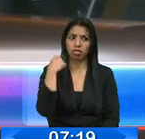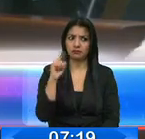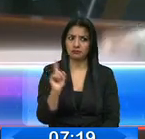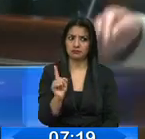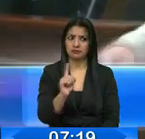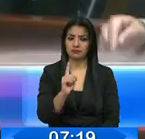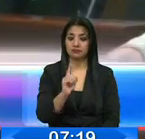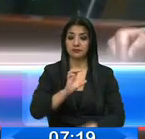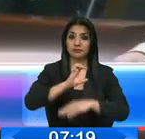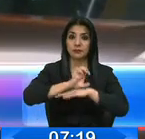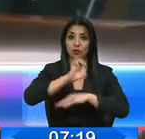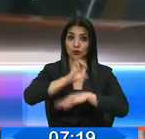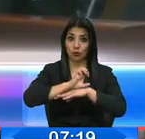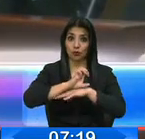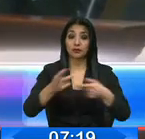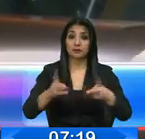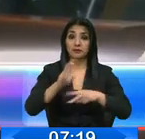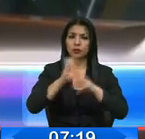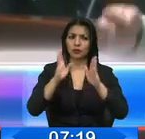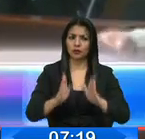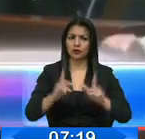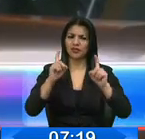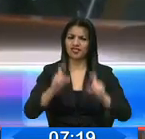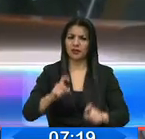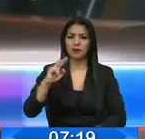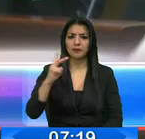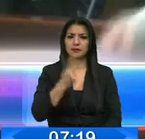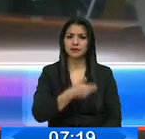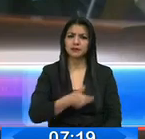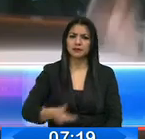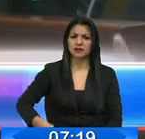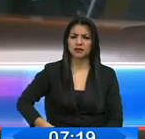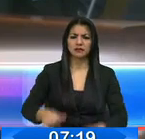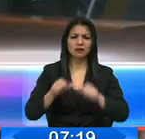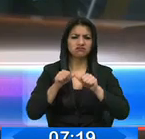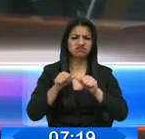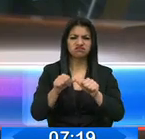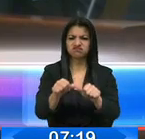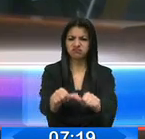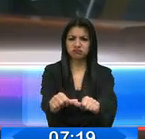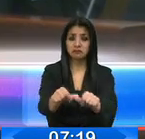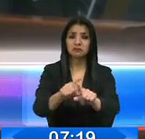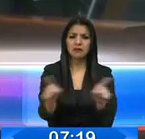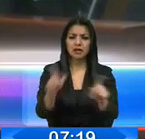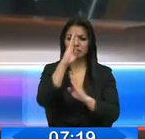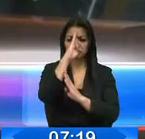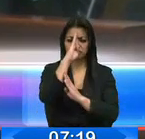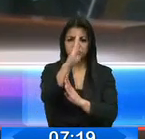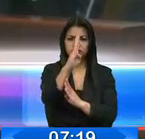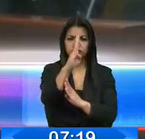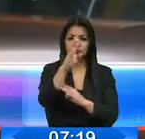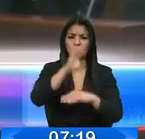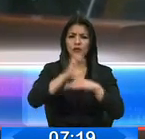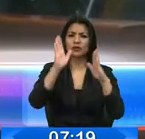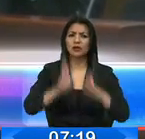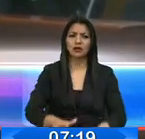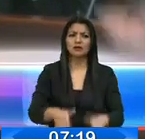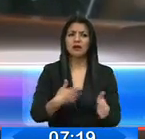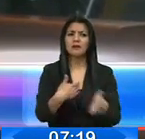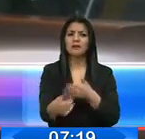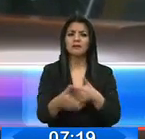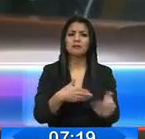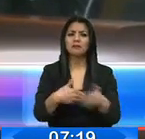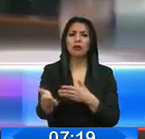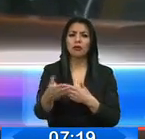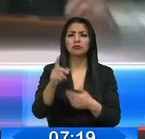El Ecuador y los ecuatorianos nos merecemos un vicepresidente digno. A los ecuatorianos no nos interesa si